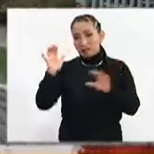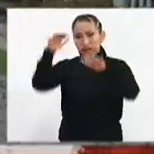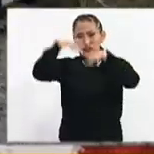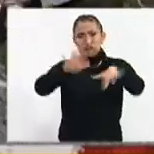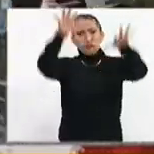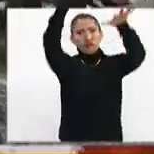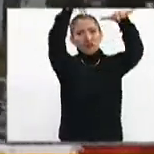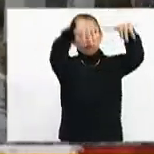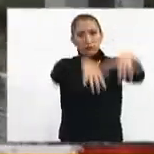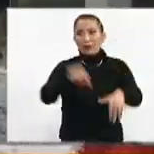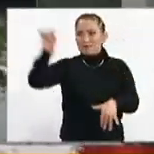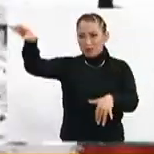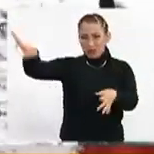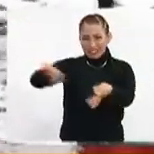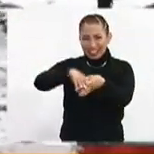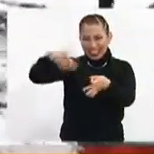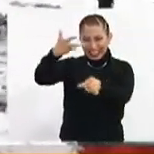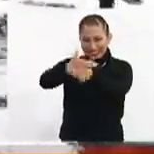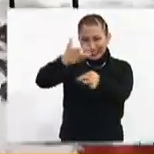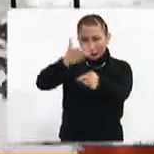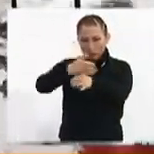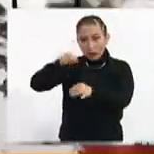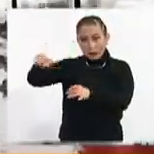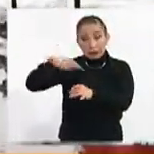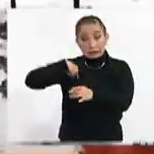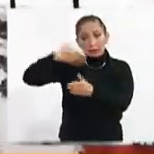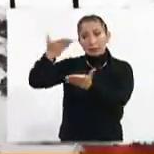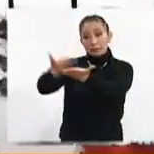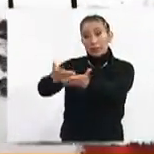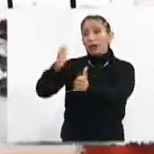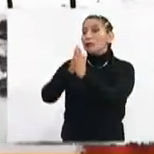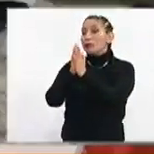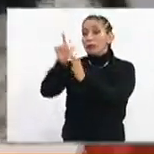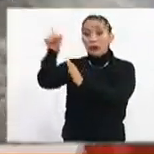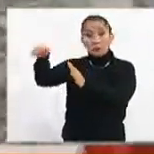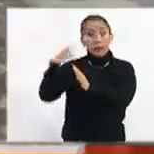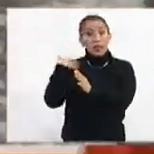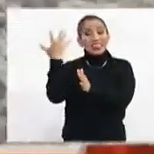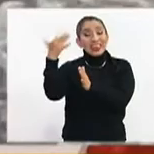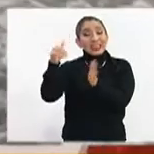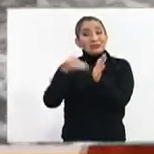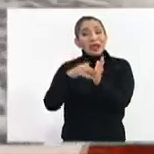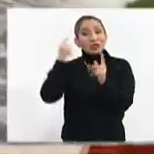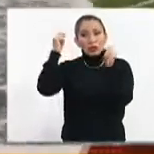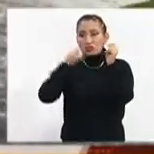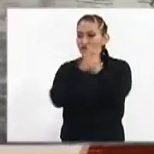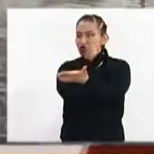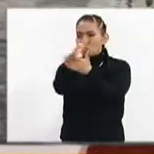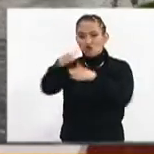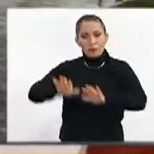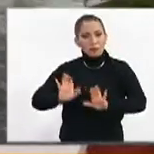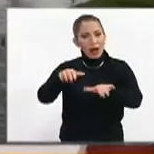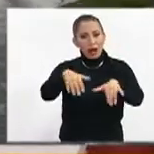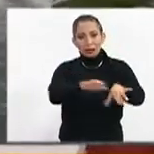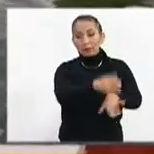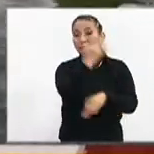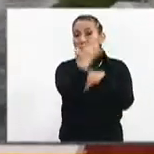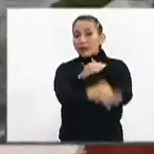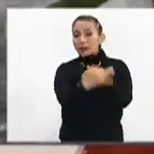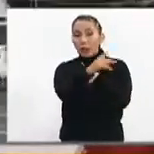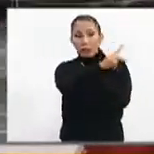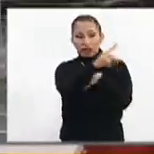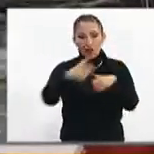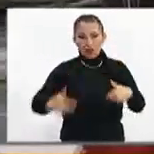oleaje en las costas de esa entidad norteamericana, por lo que se pidió a cerca de 10,000 turistas no entrar al mar. Mientras tanto,